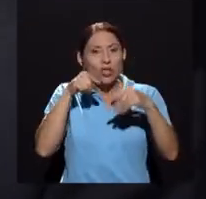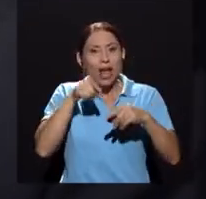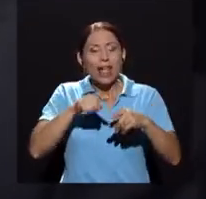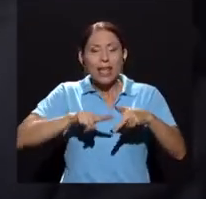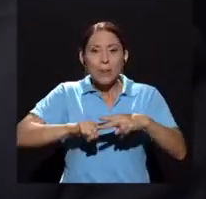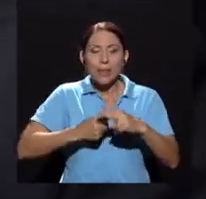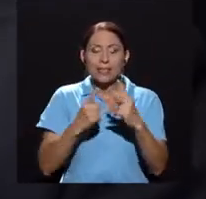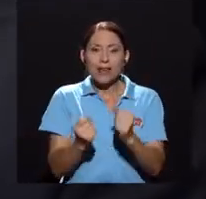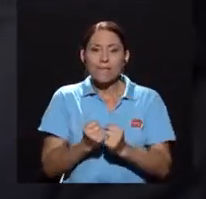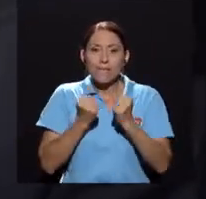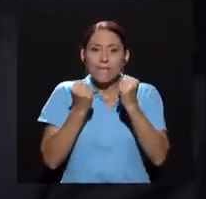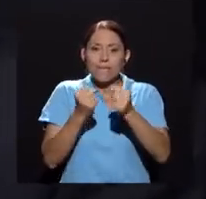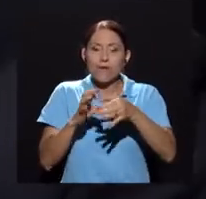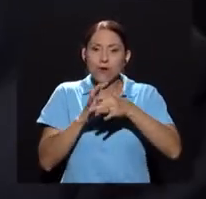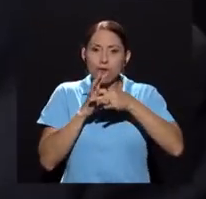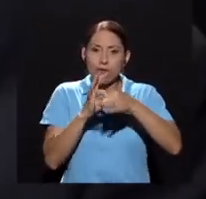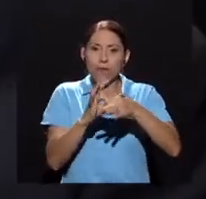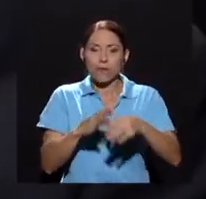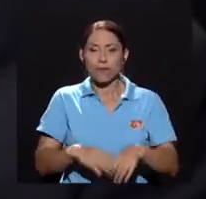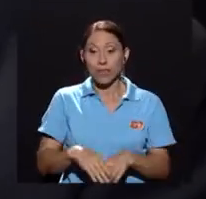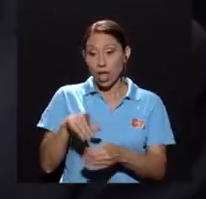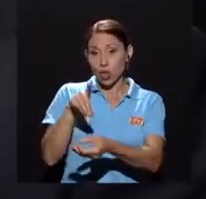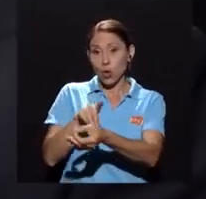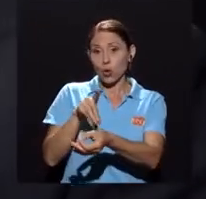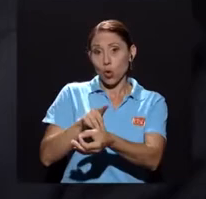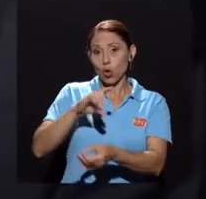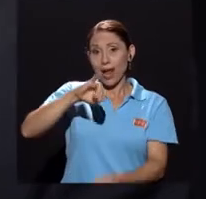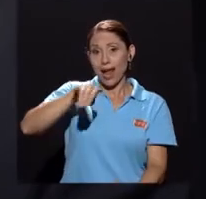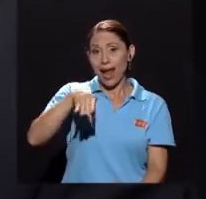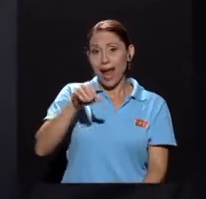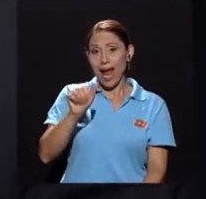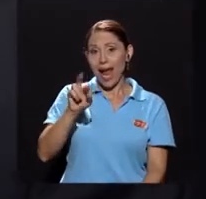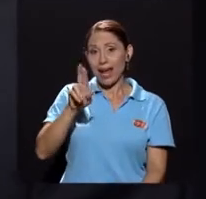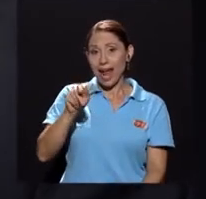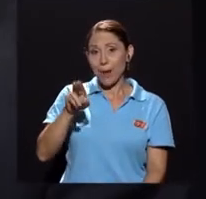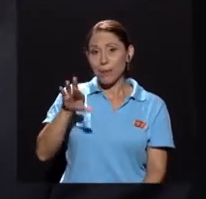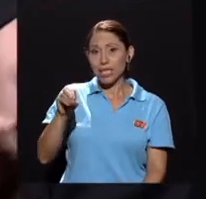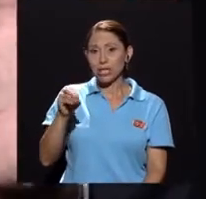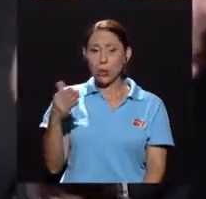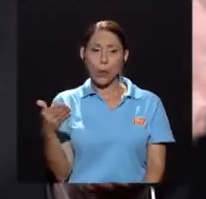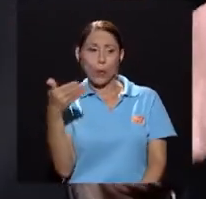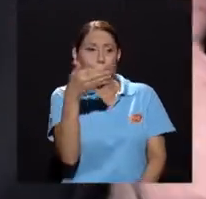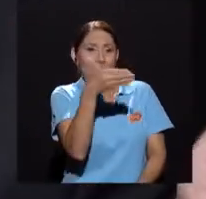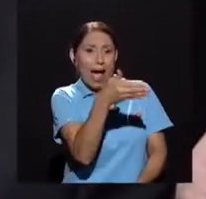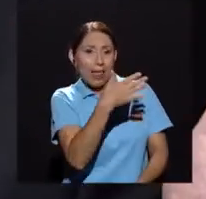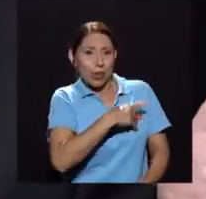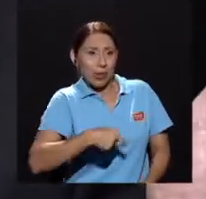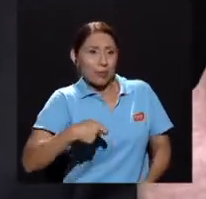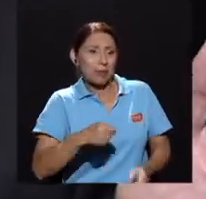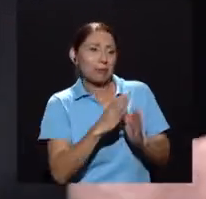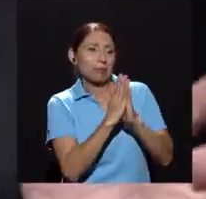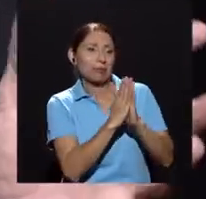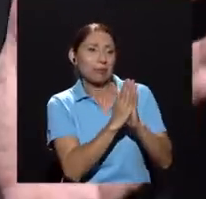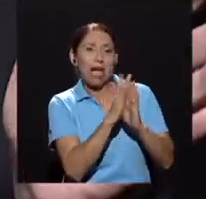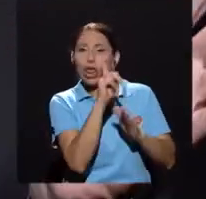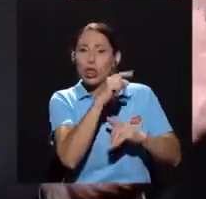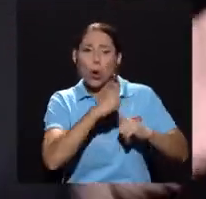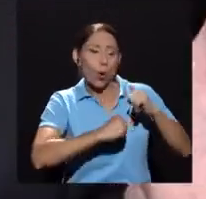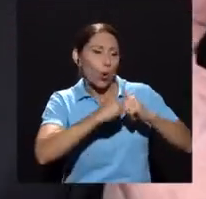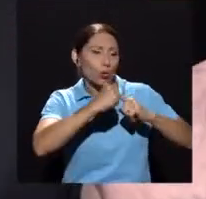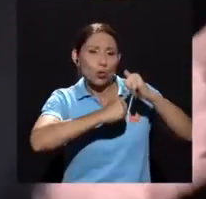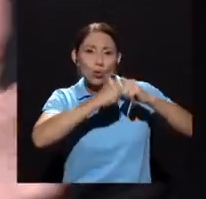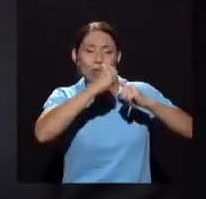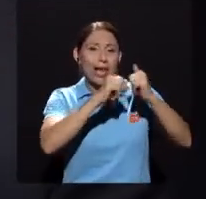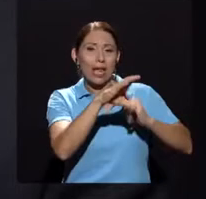lo que le permite el doctor jaramillo ir a decirle a suplicarle que por favor no construyan en curridabat ni en la zona